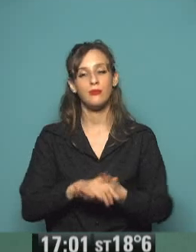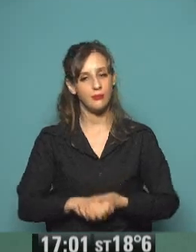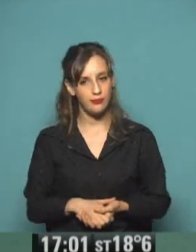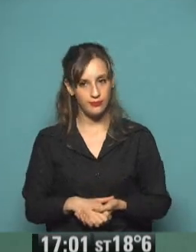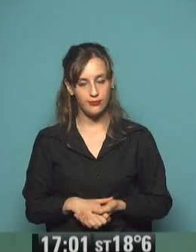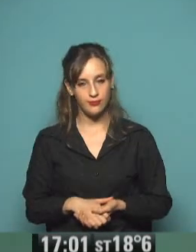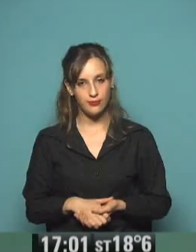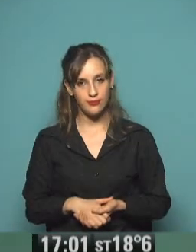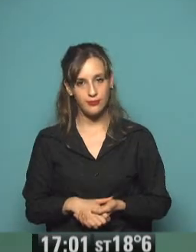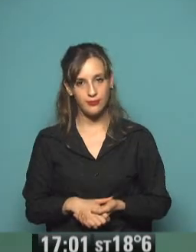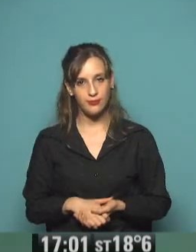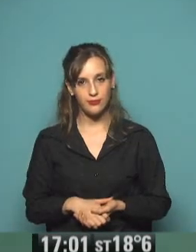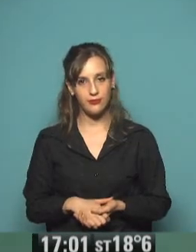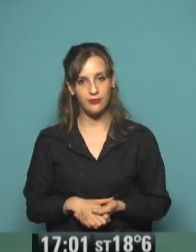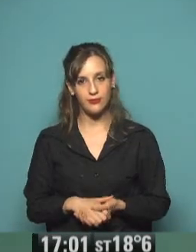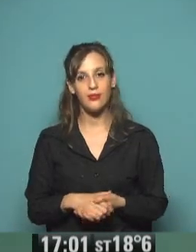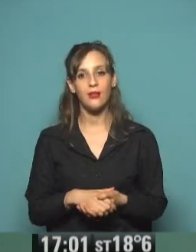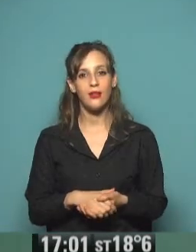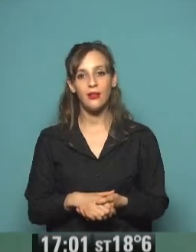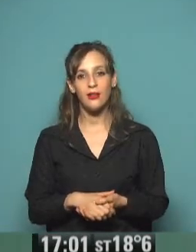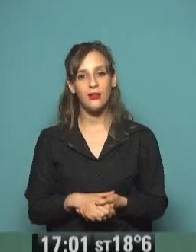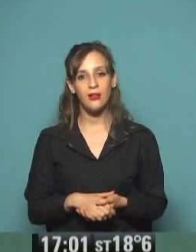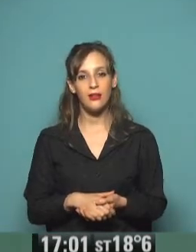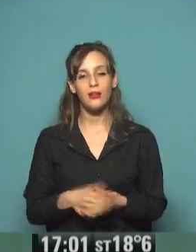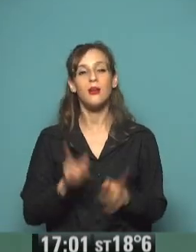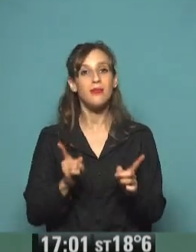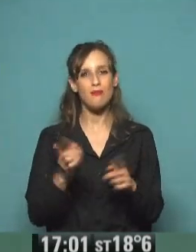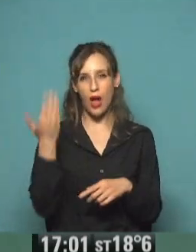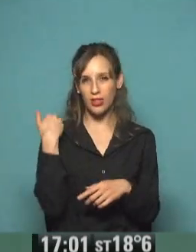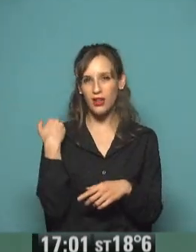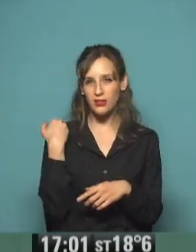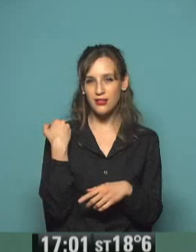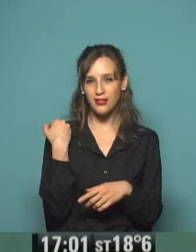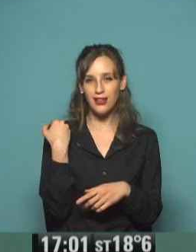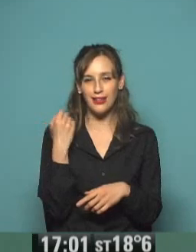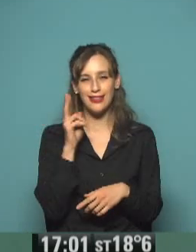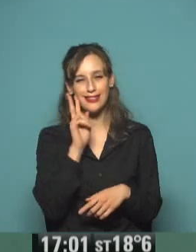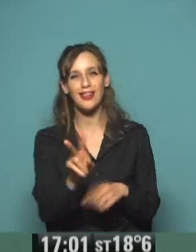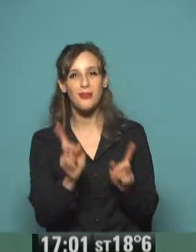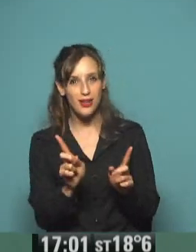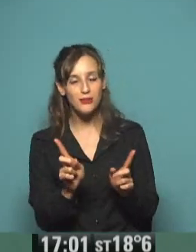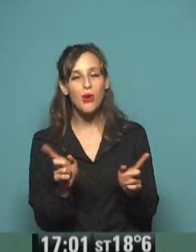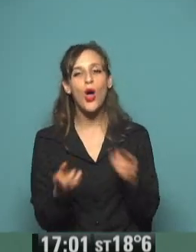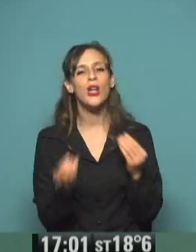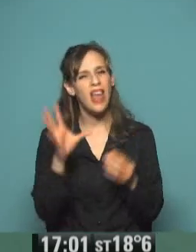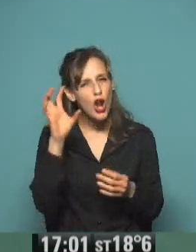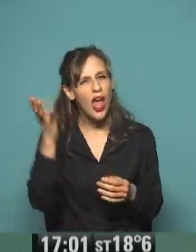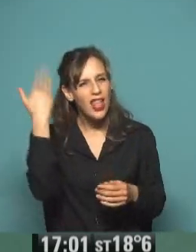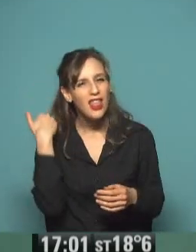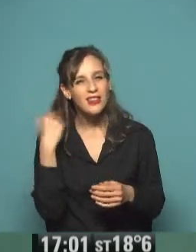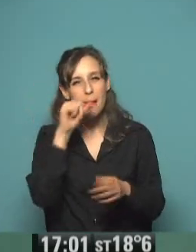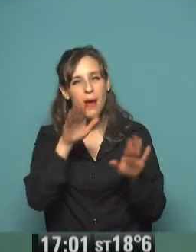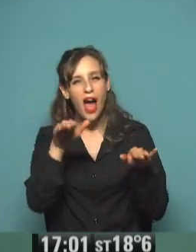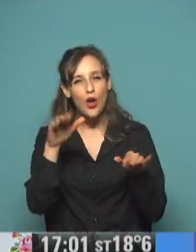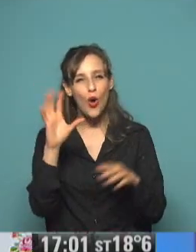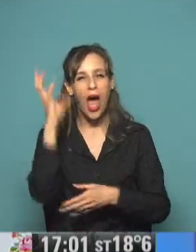a tomar de estas cosas que estuvimos viendo y haciendo, ¿no es cierto? ¿Y se acuerdan la presentación del pájaro carpintero?